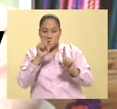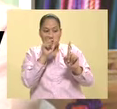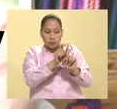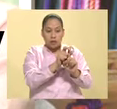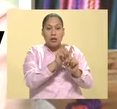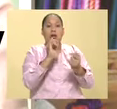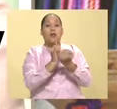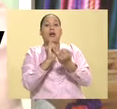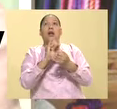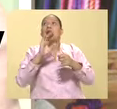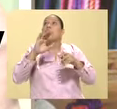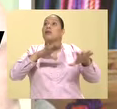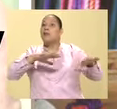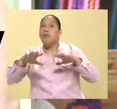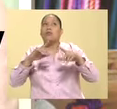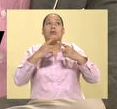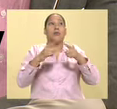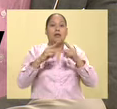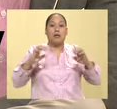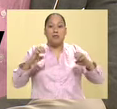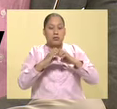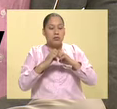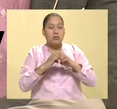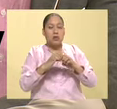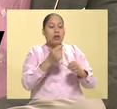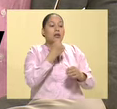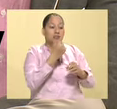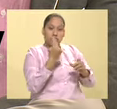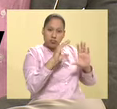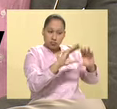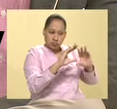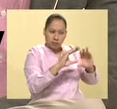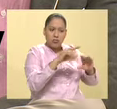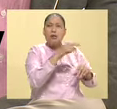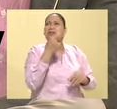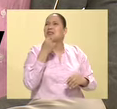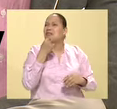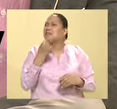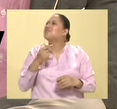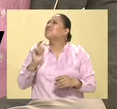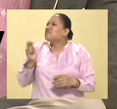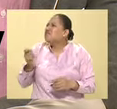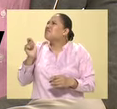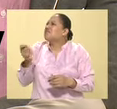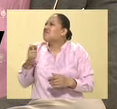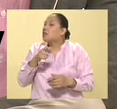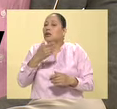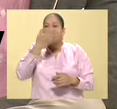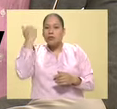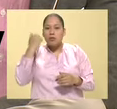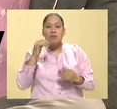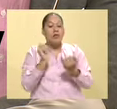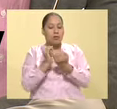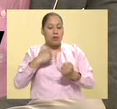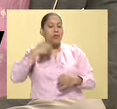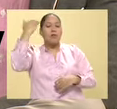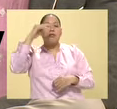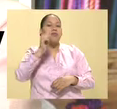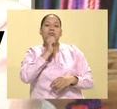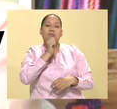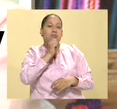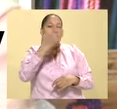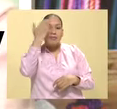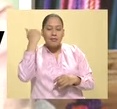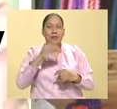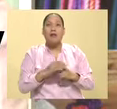civil. Fíjate qué importante, ¿no? Y hay niños que no tienen la menor idea de lo que es eso. Y nosotros como adultos tampoco. tenemos